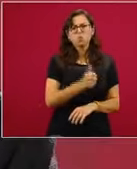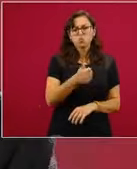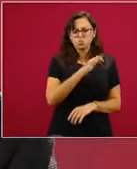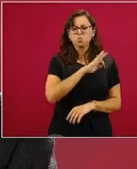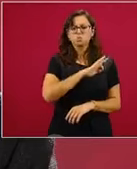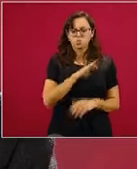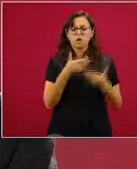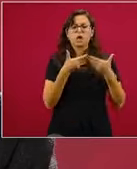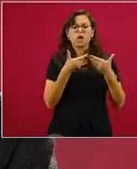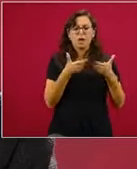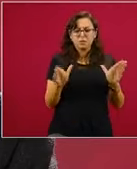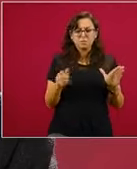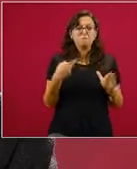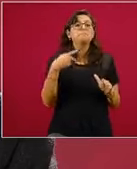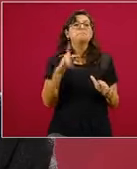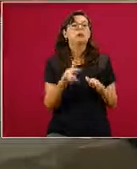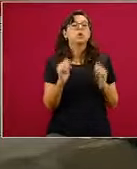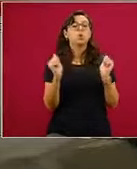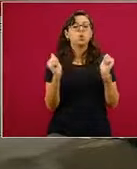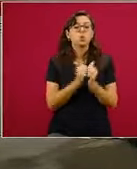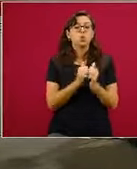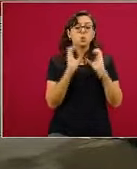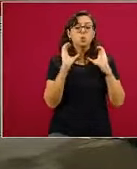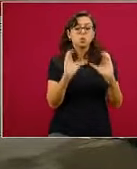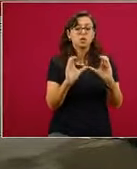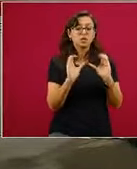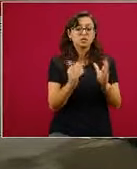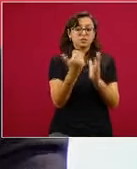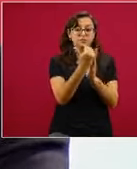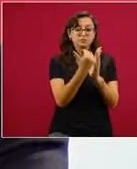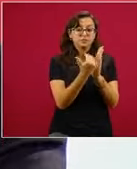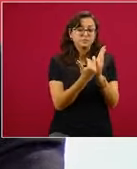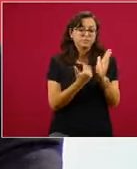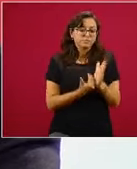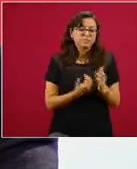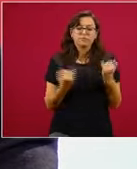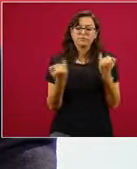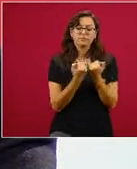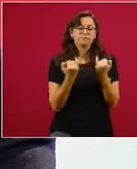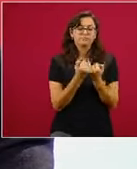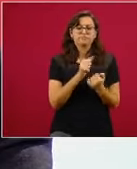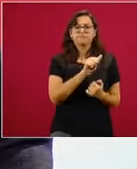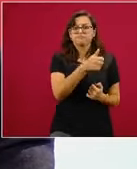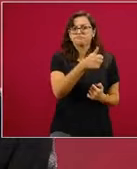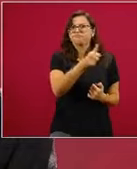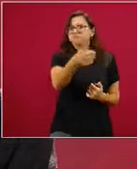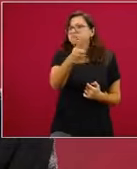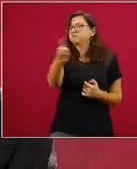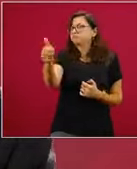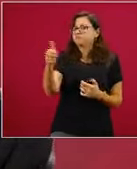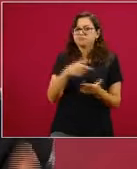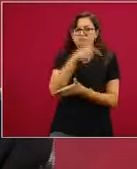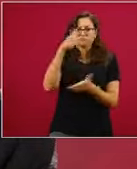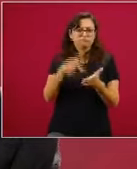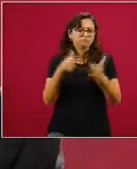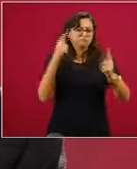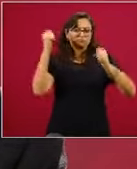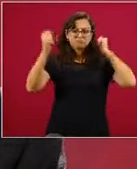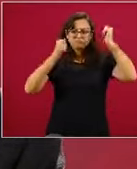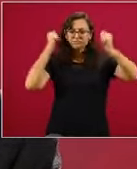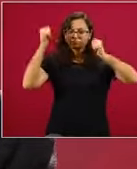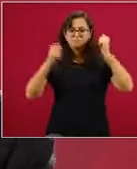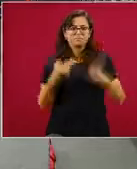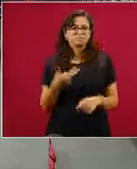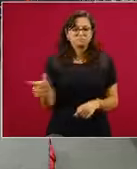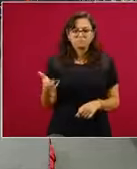con el uso de ciertos protocolos de seguridad sanitaria, como lo hemos hecho en muchos otros espacios públicos, el turismo,